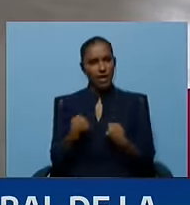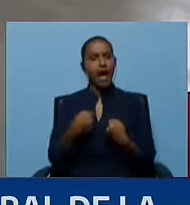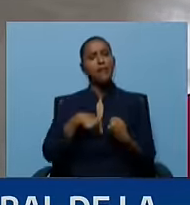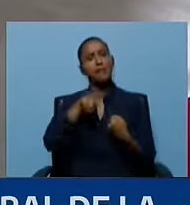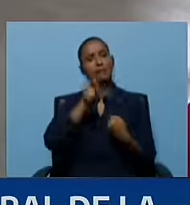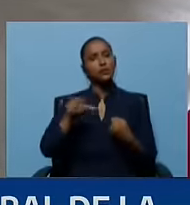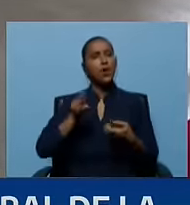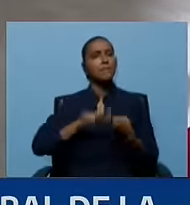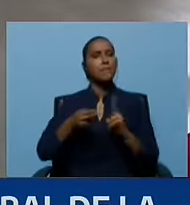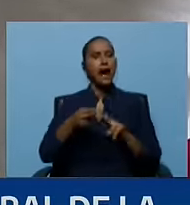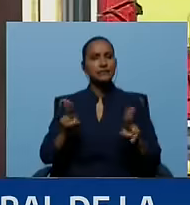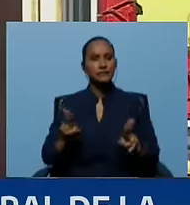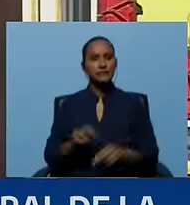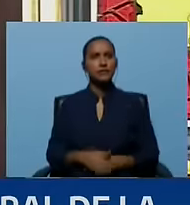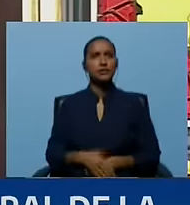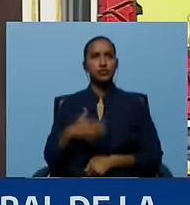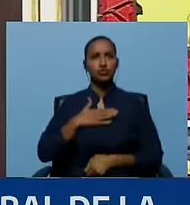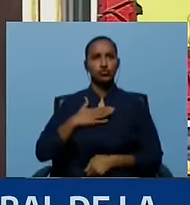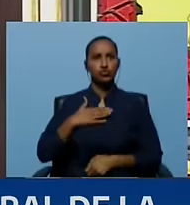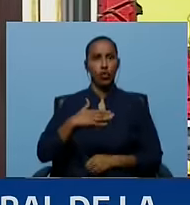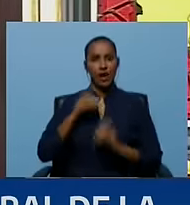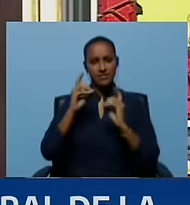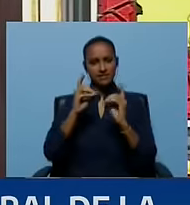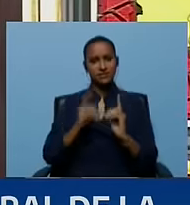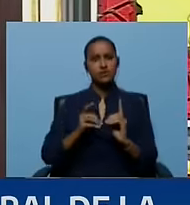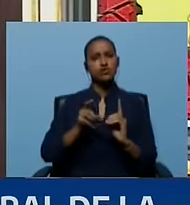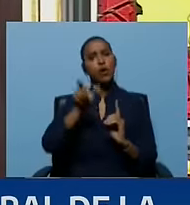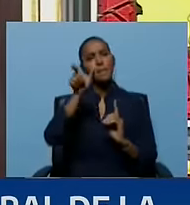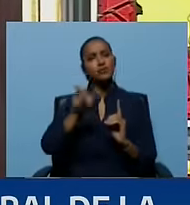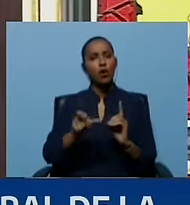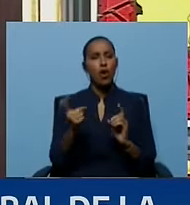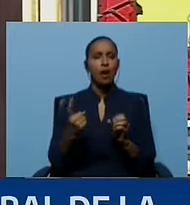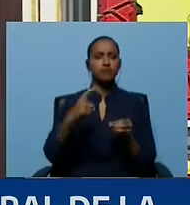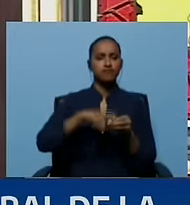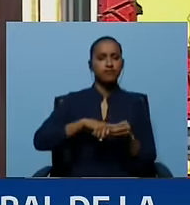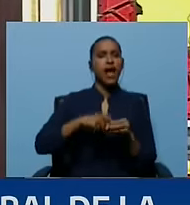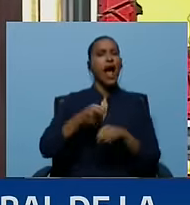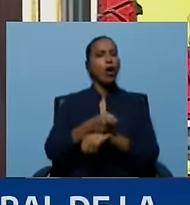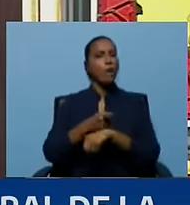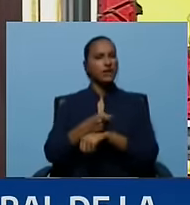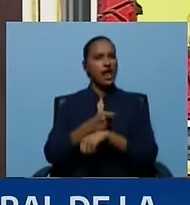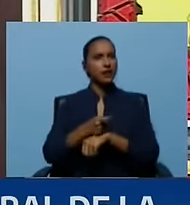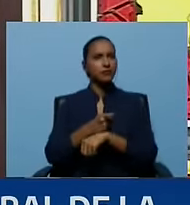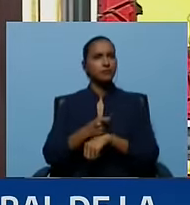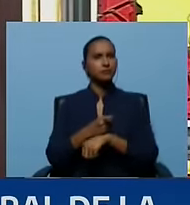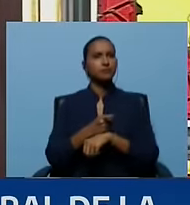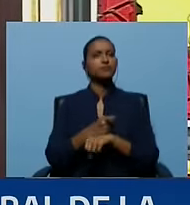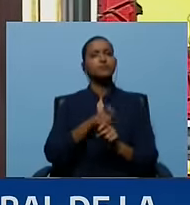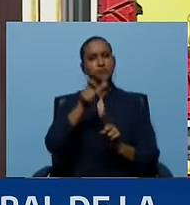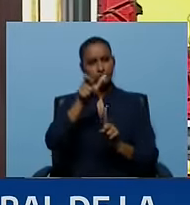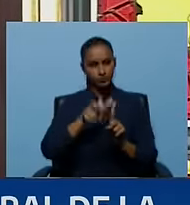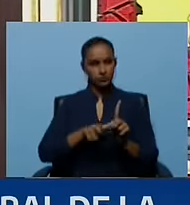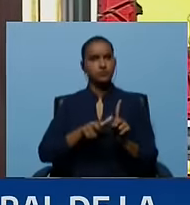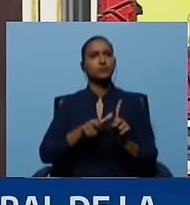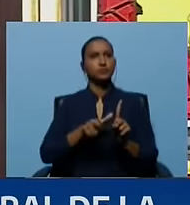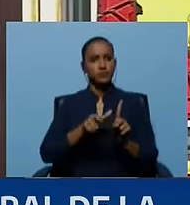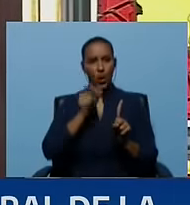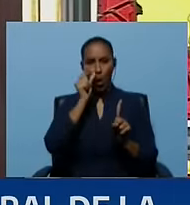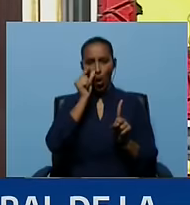Paz, he decidido incorporar al gobierno, a un compañero Cuarto